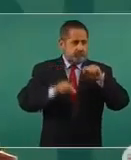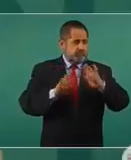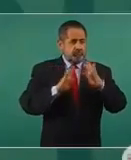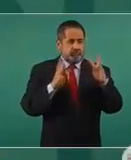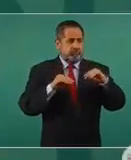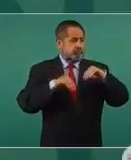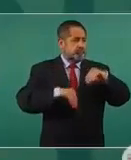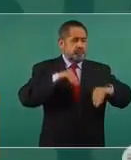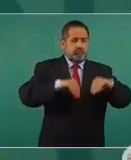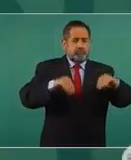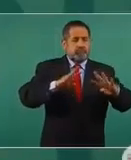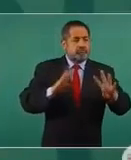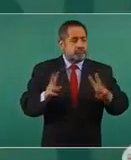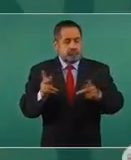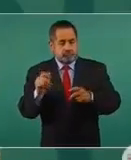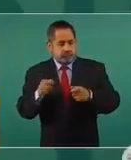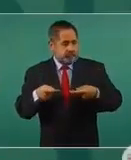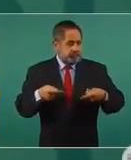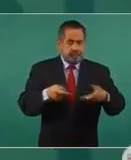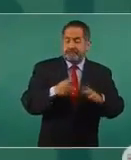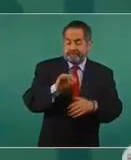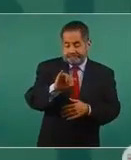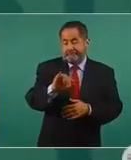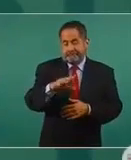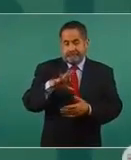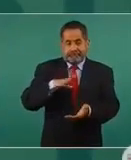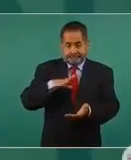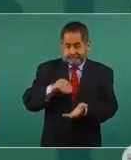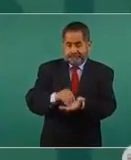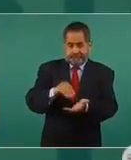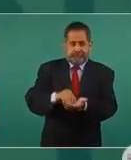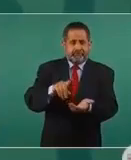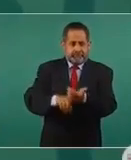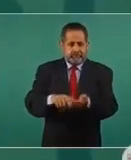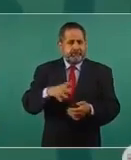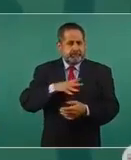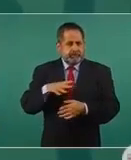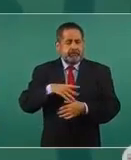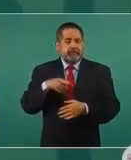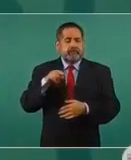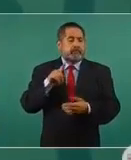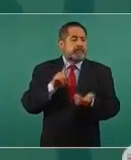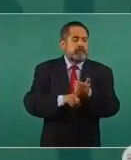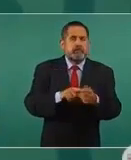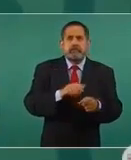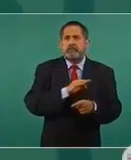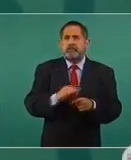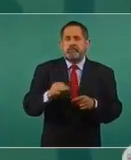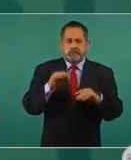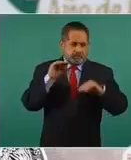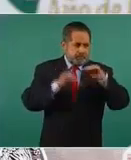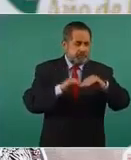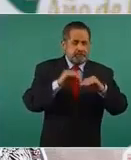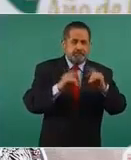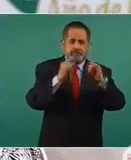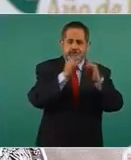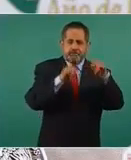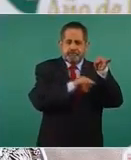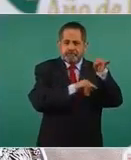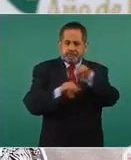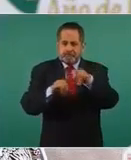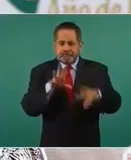llevado dentro de esta estrategia. Inclusive ahorita en estos momentos estamos construyendo